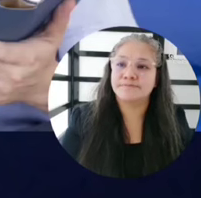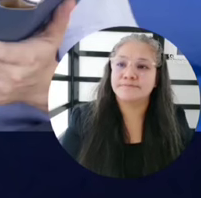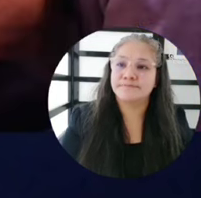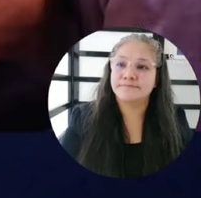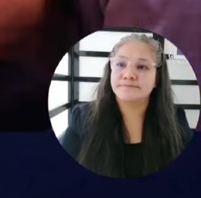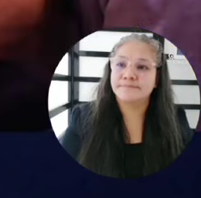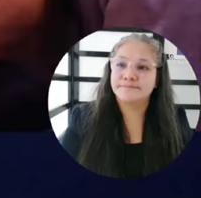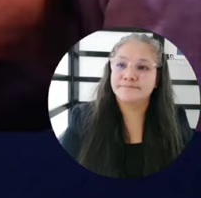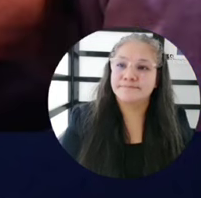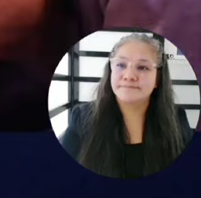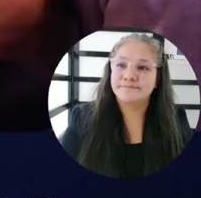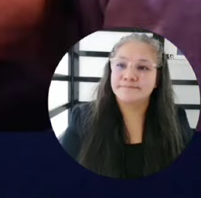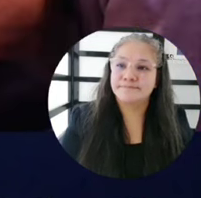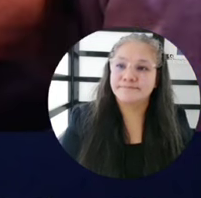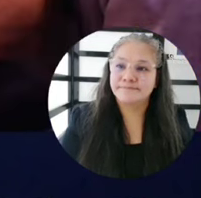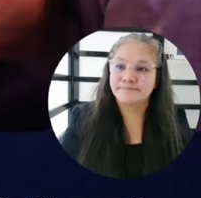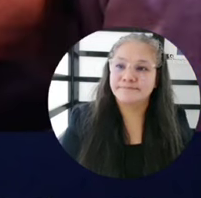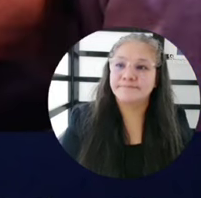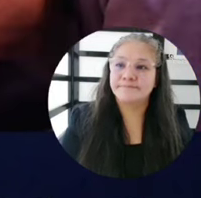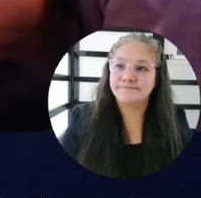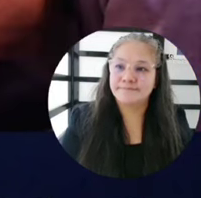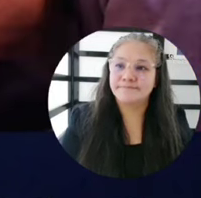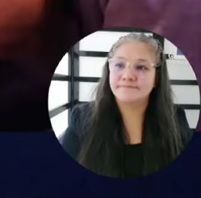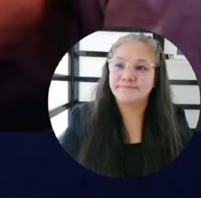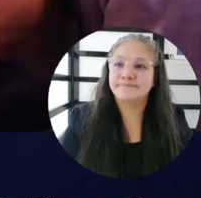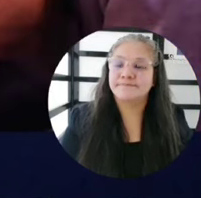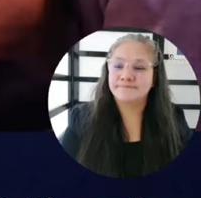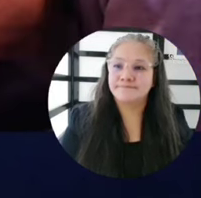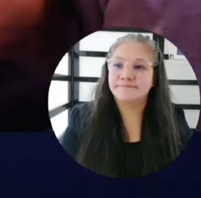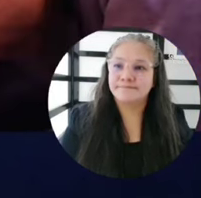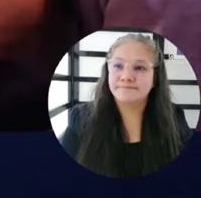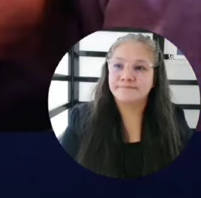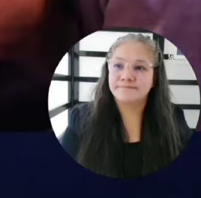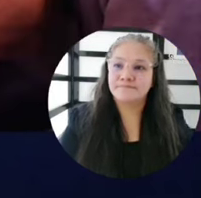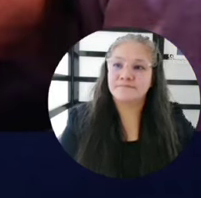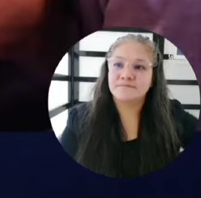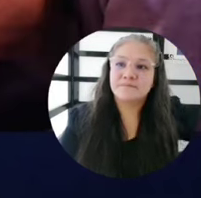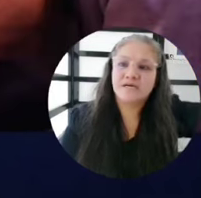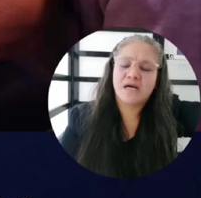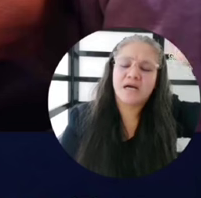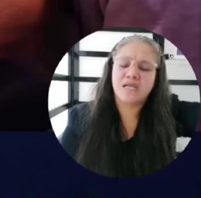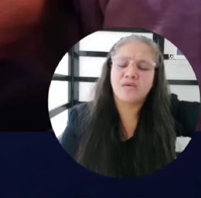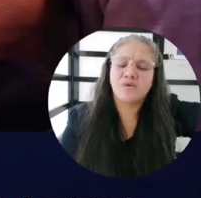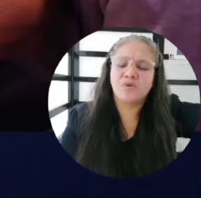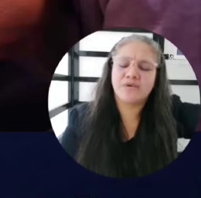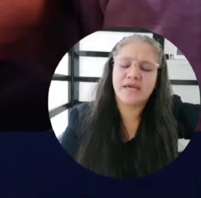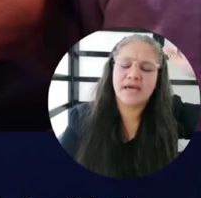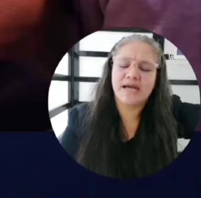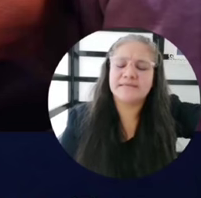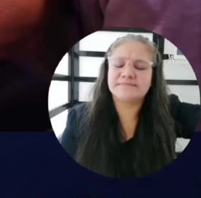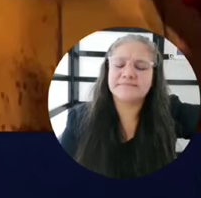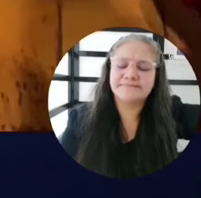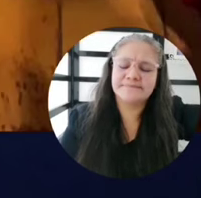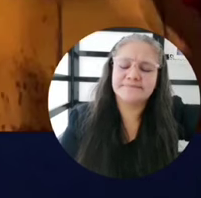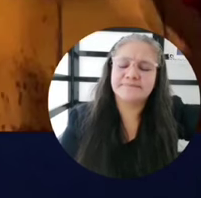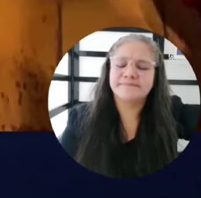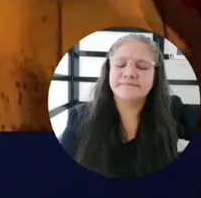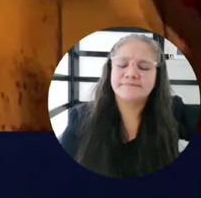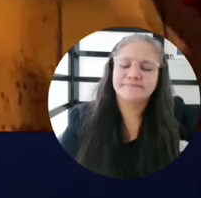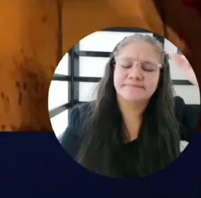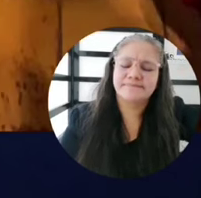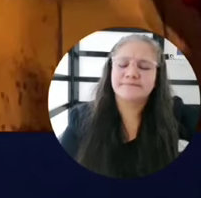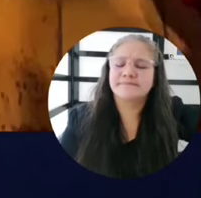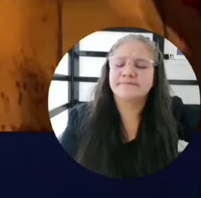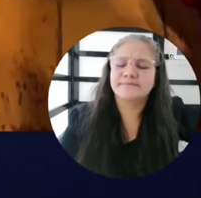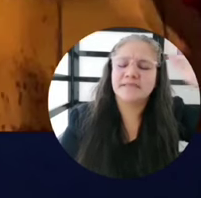Cerré la Biblia, me arrodillé, le pedí a Dios perdón. Estaba solo allá en el campo. Se levantó de allí, buscó el recipiente donde tenía la bebida aquella,